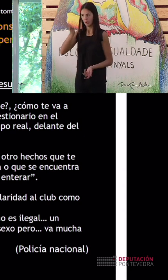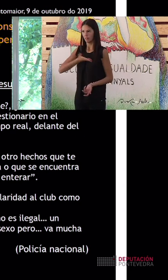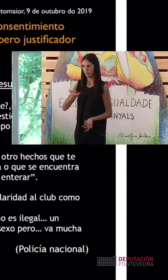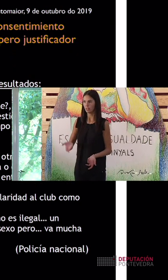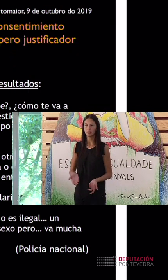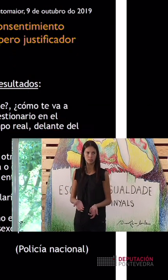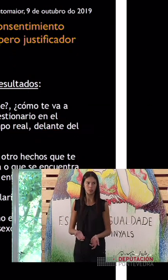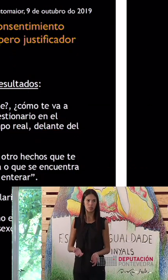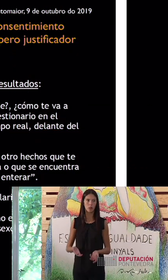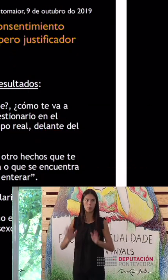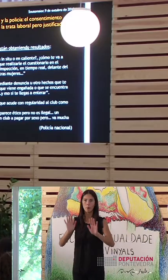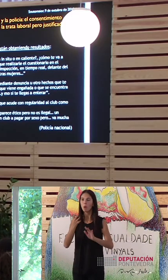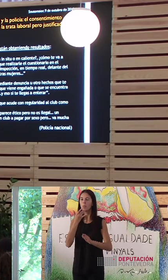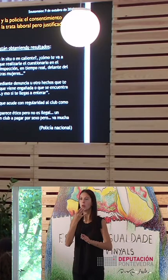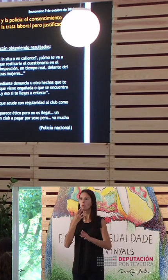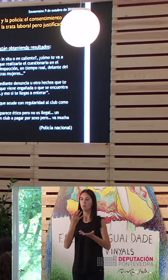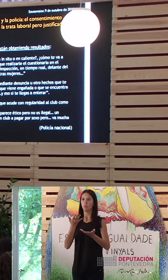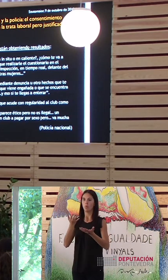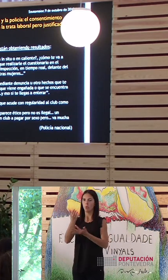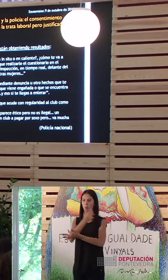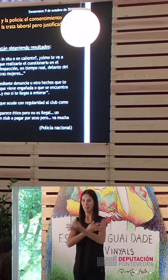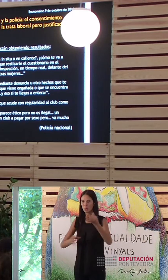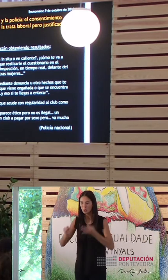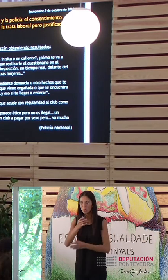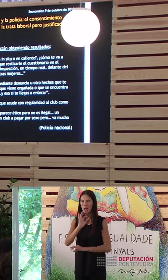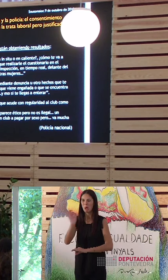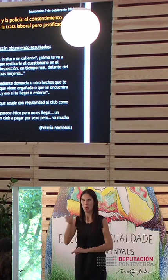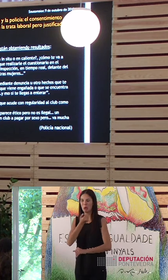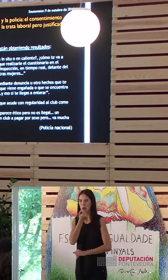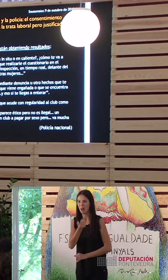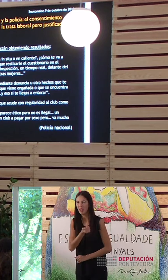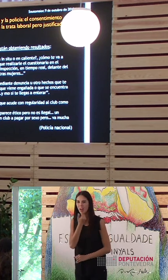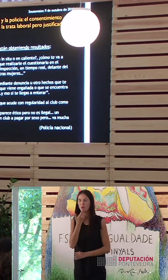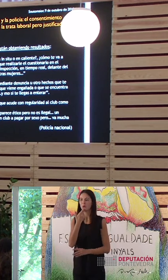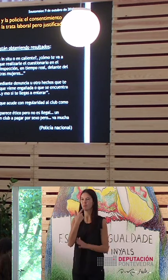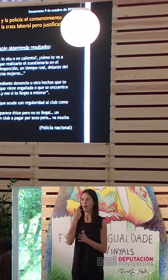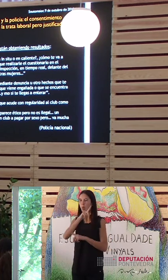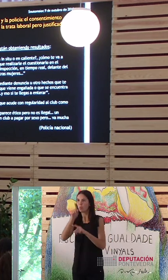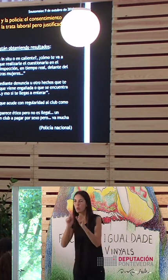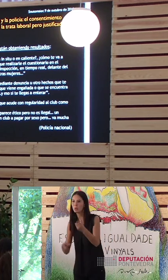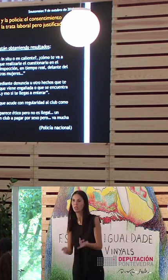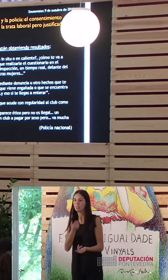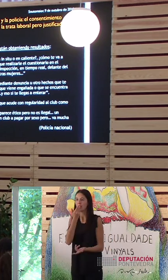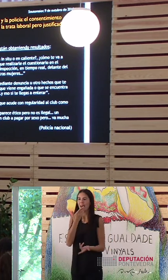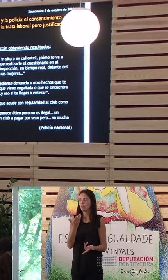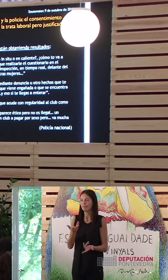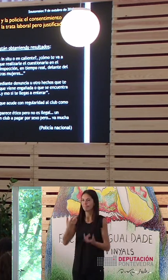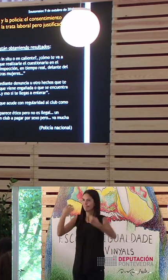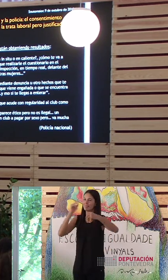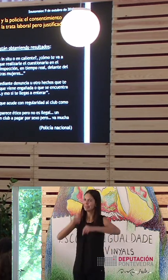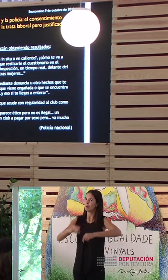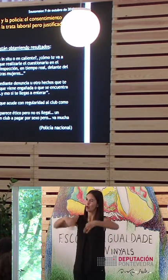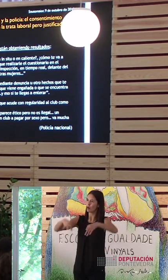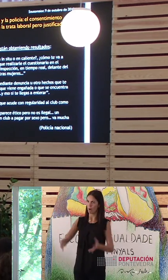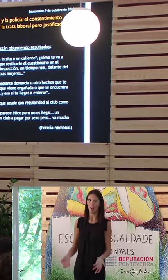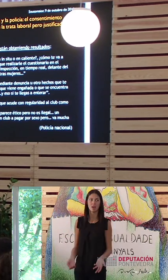hai unha circular ni unha instrucción que cuestione algo que se supón que é unha práctica totalmente normalizada,